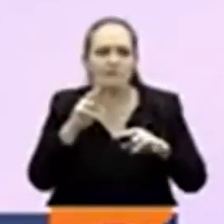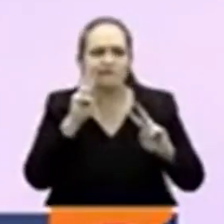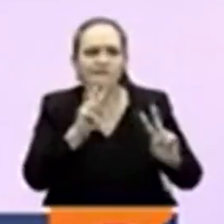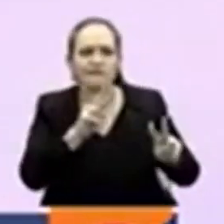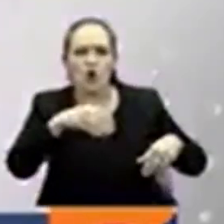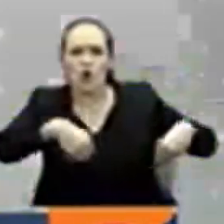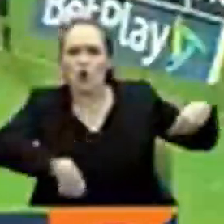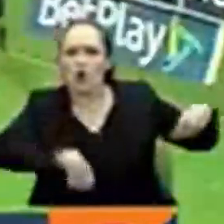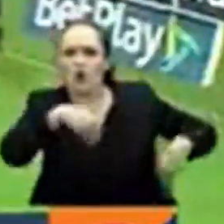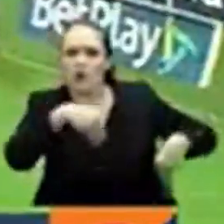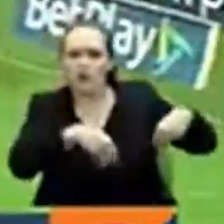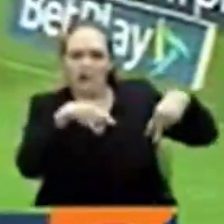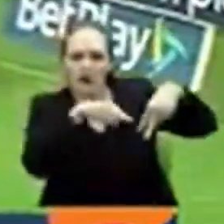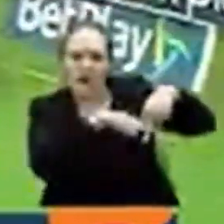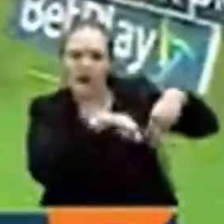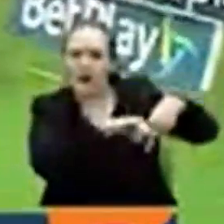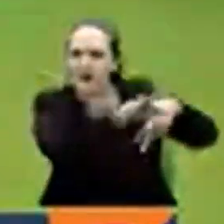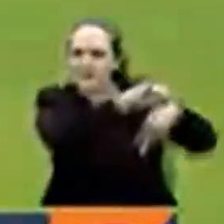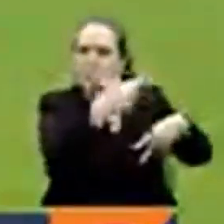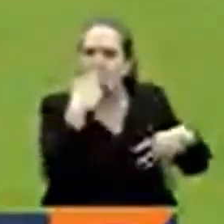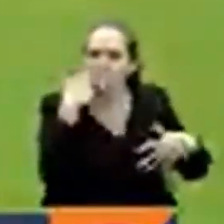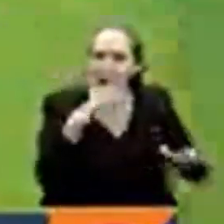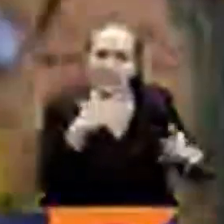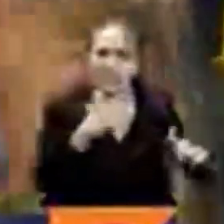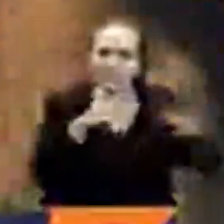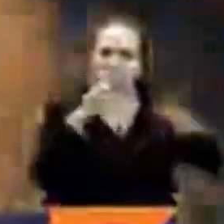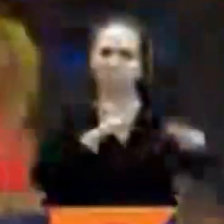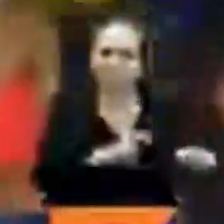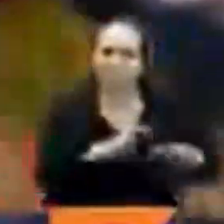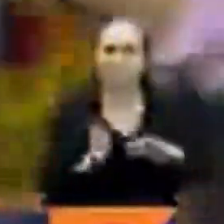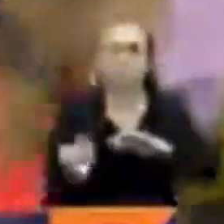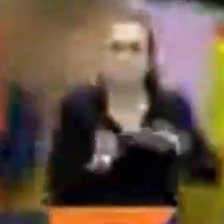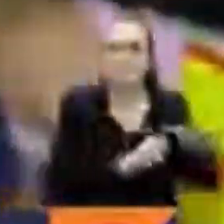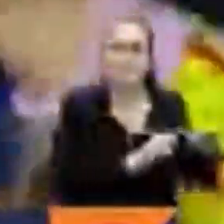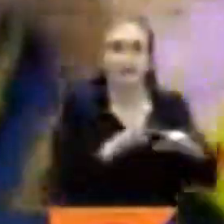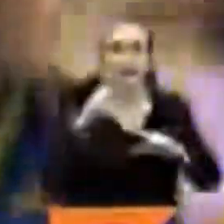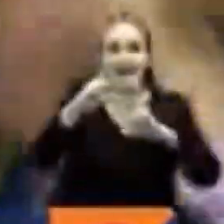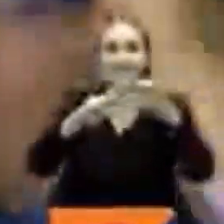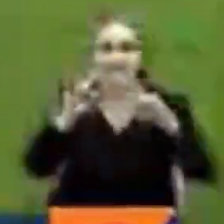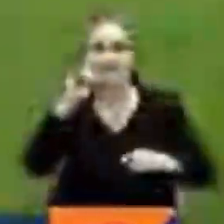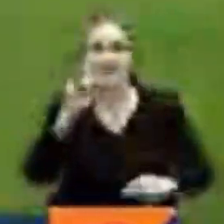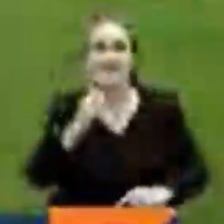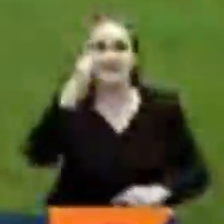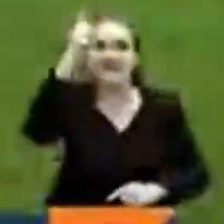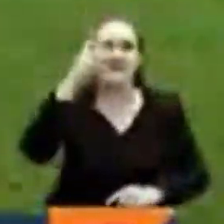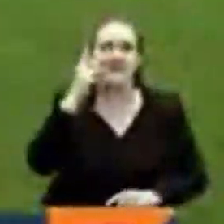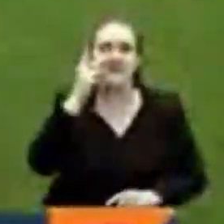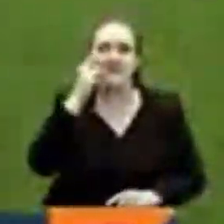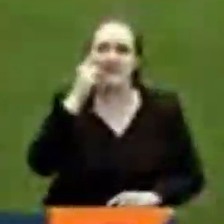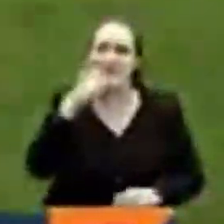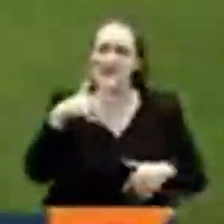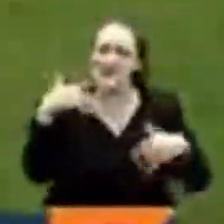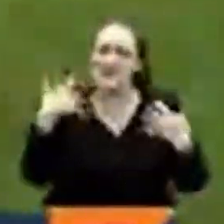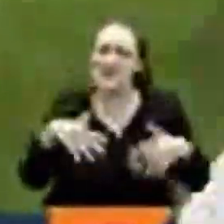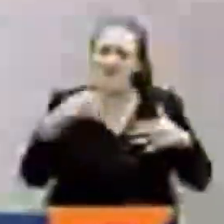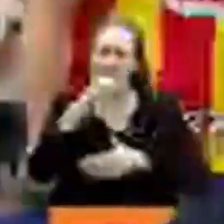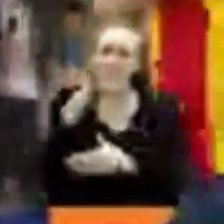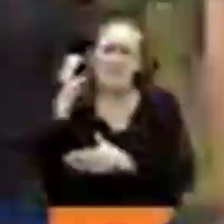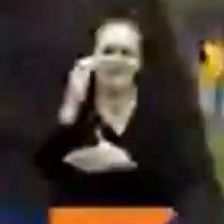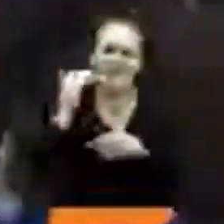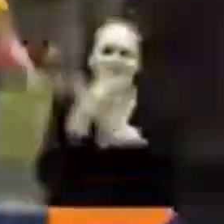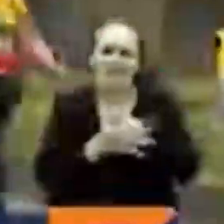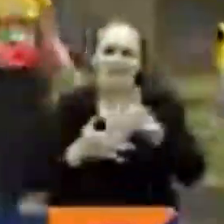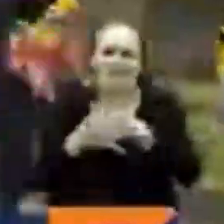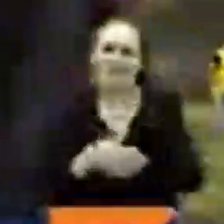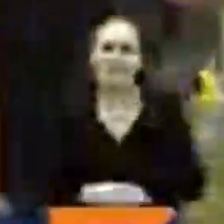la Aerocivil. Pereira campeón, primera estrella de liga para uno de los más tradicionales del rentado colombiano.